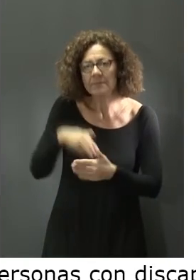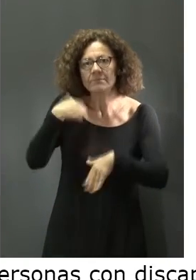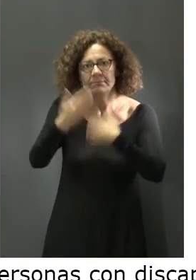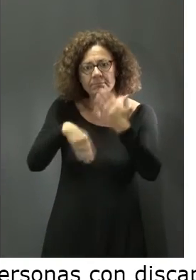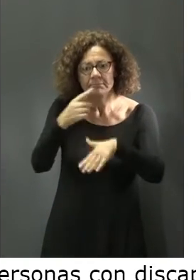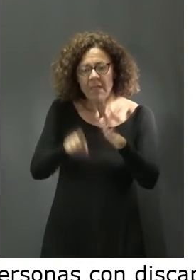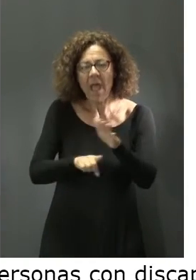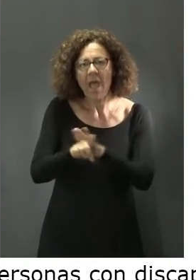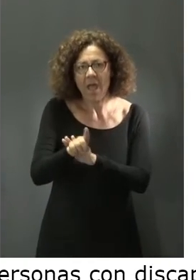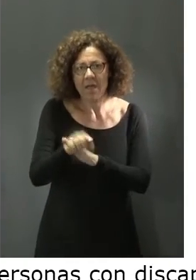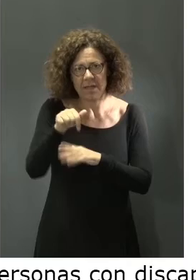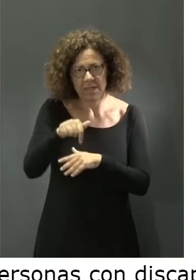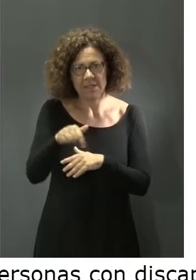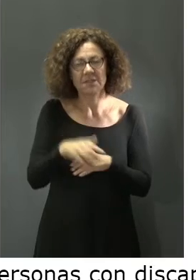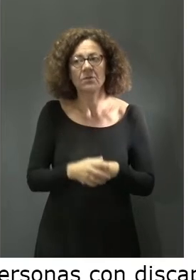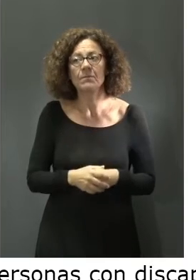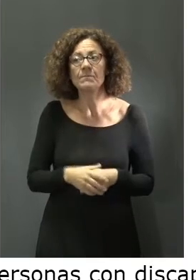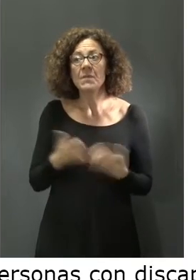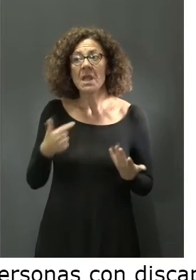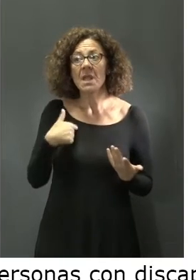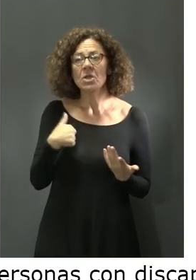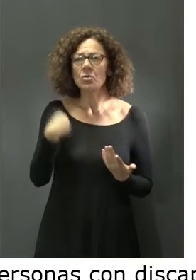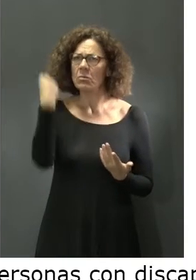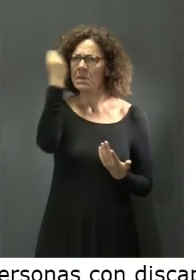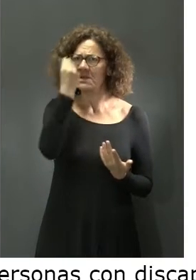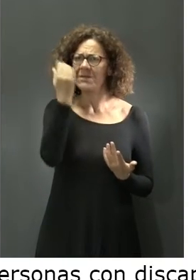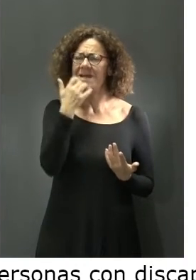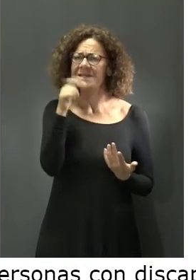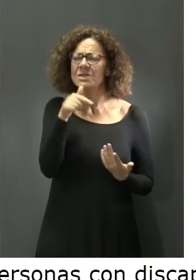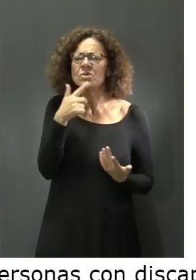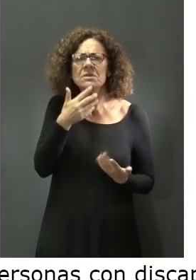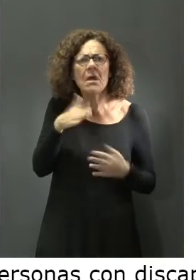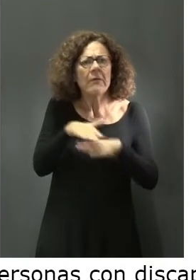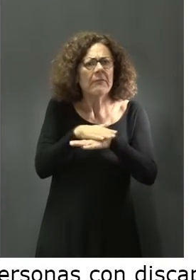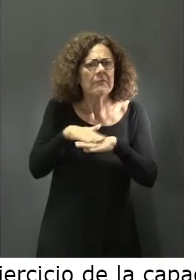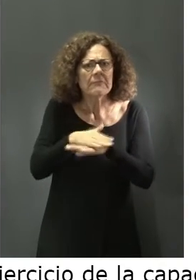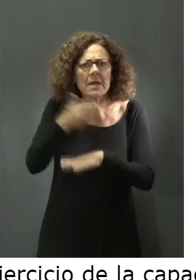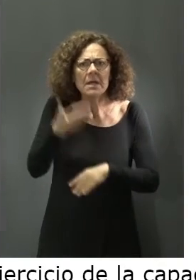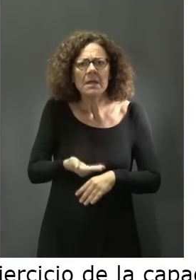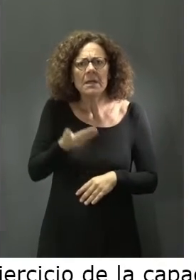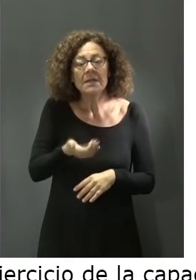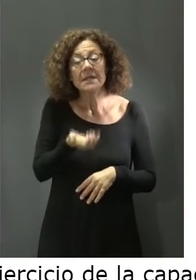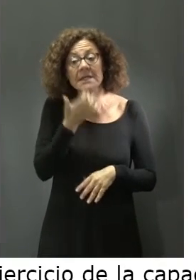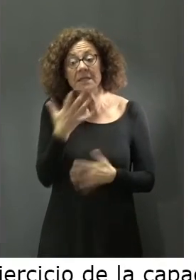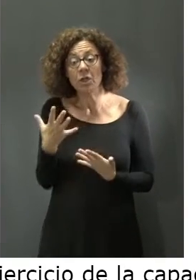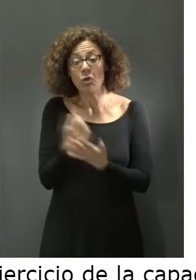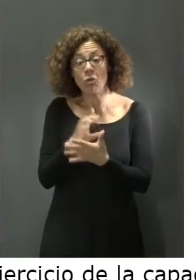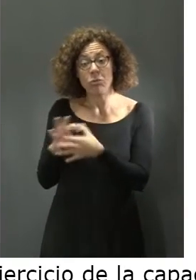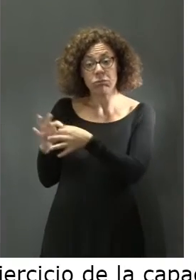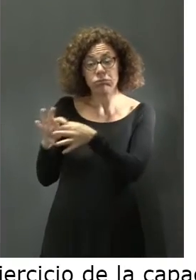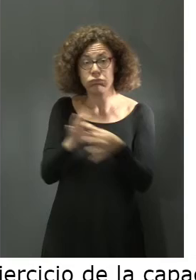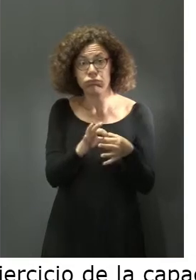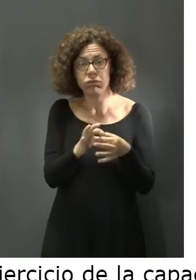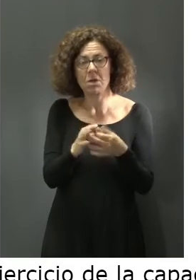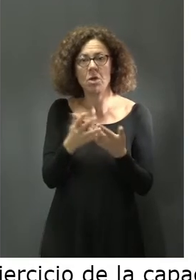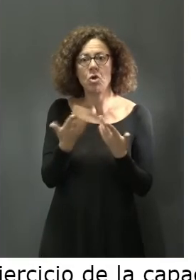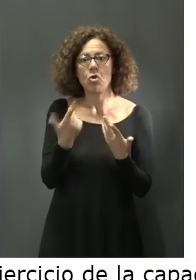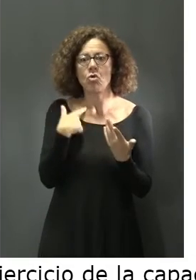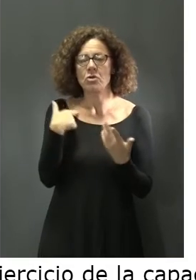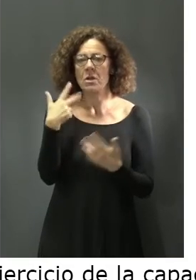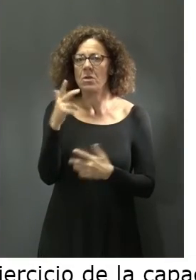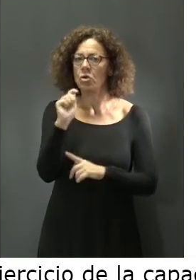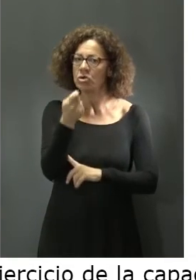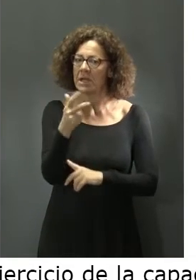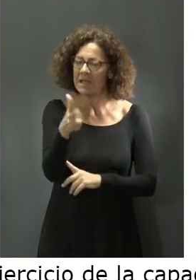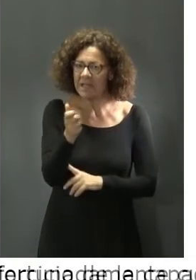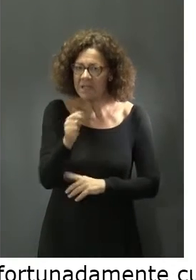en este paso. Y yo decía, pero si esto es clave, es decir, si todo lo que tiene que ver con ejercicio de derechos,